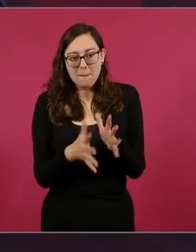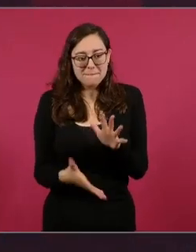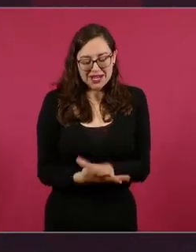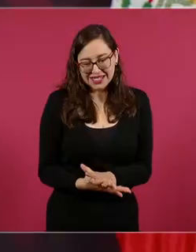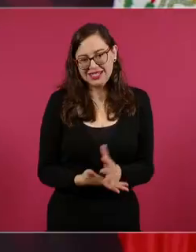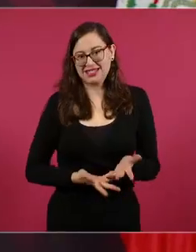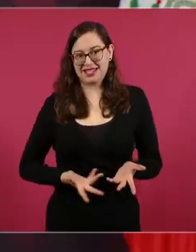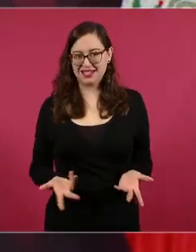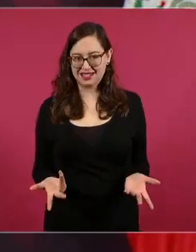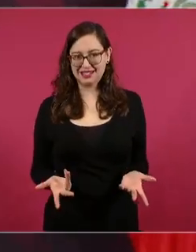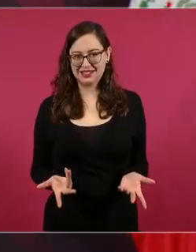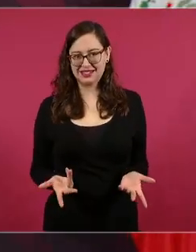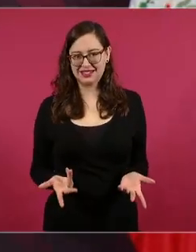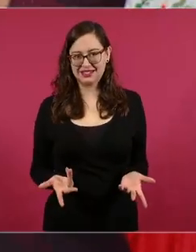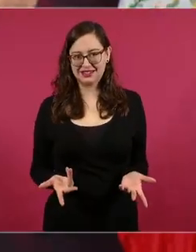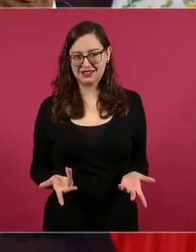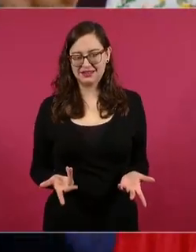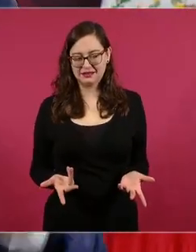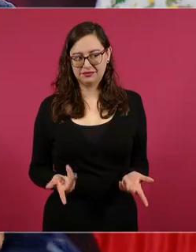Entonces,